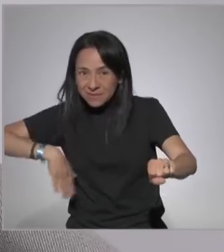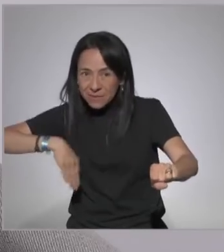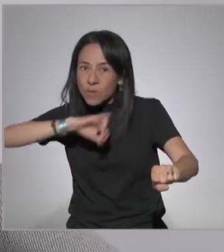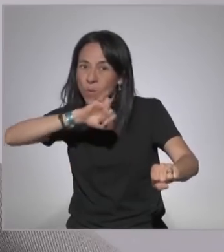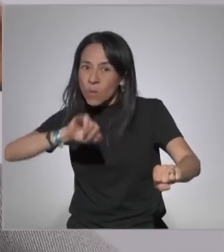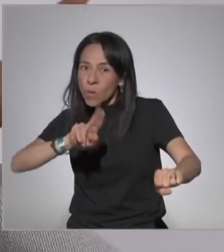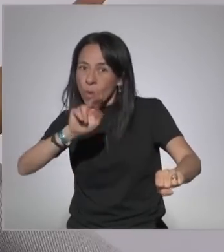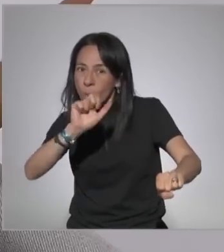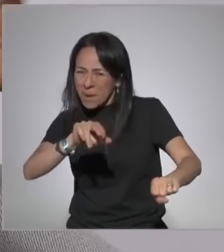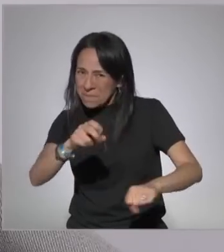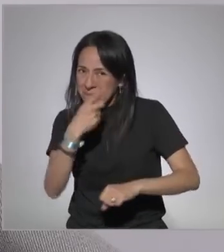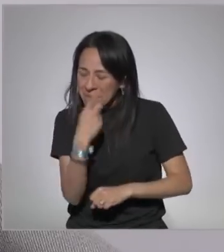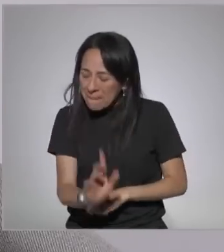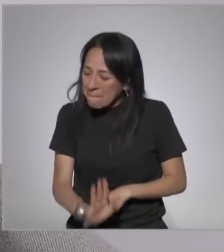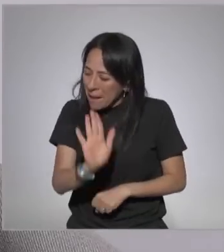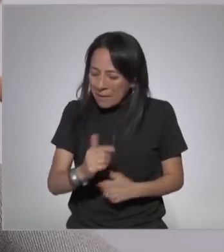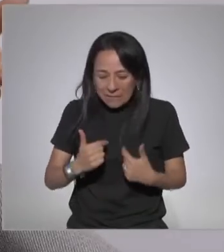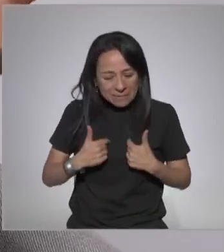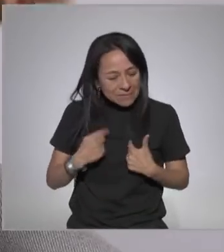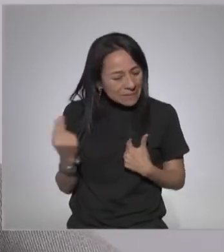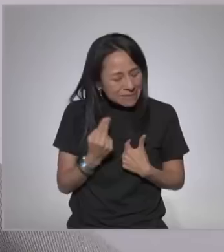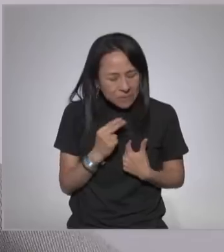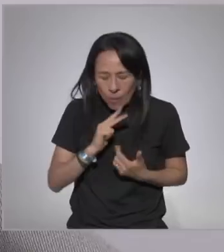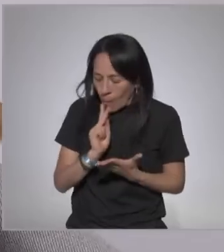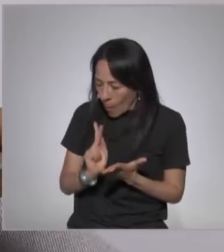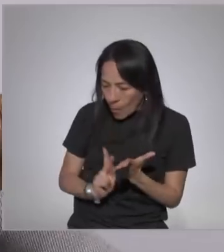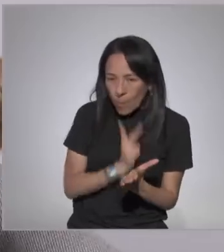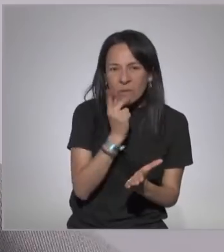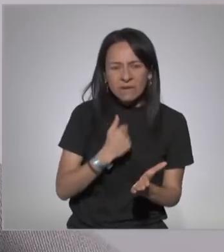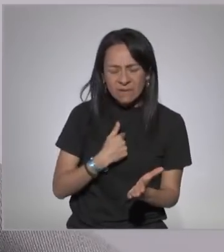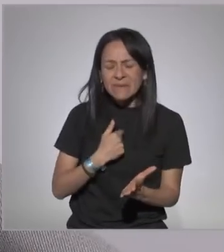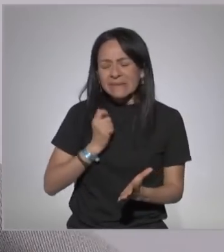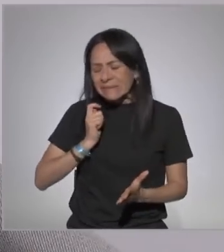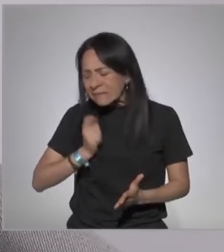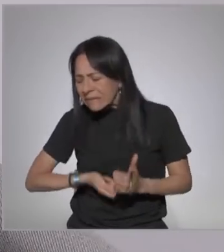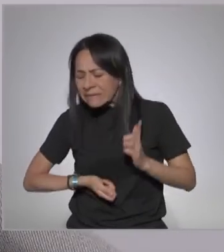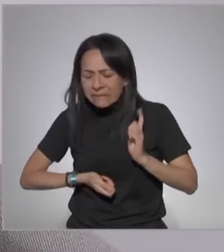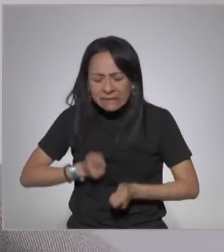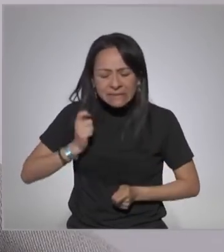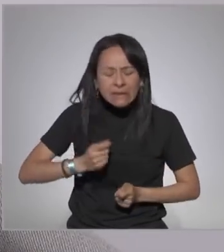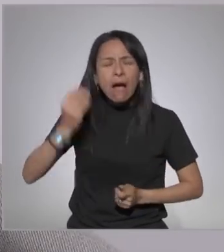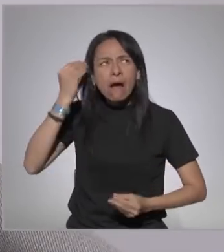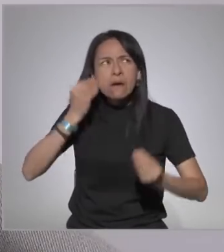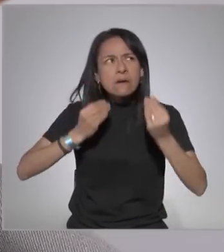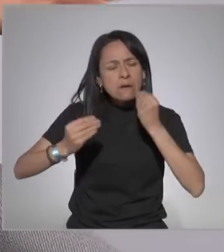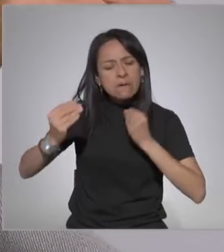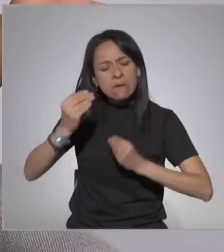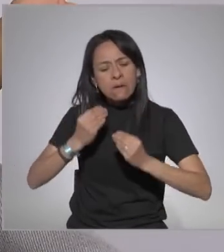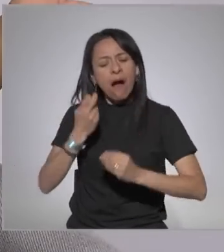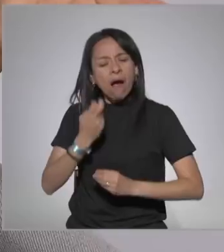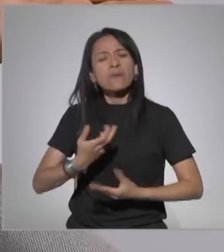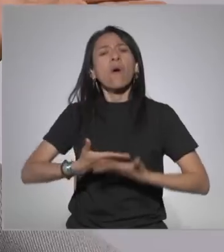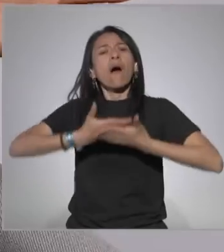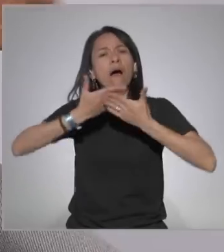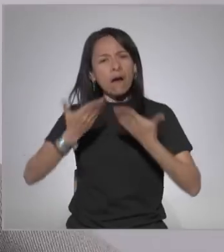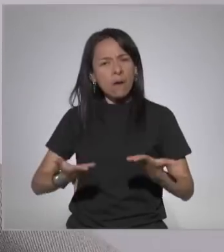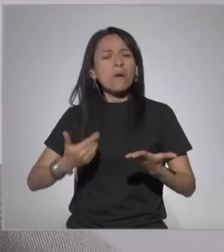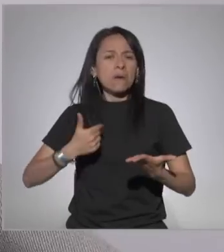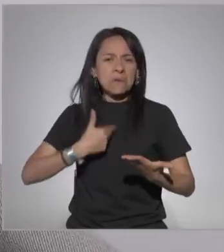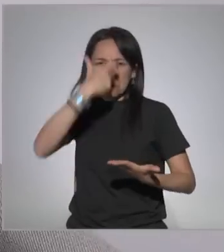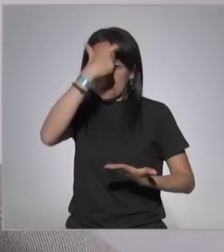ese reinventarse, de ese volver a resignificarse, de ese inclusive que decíamos nosotros